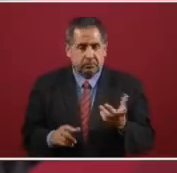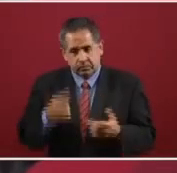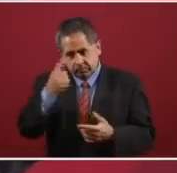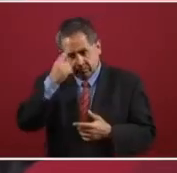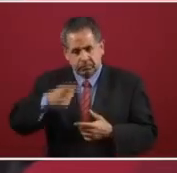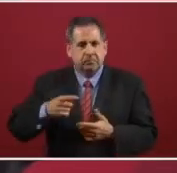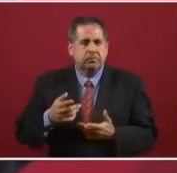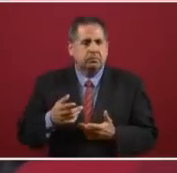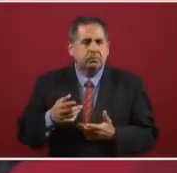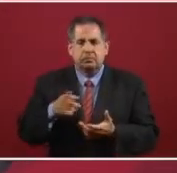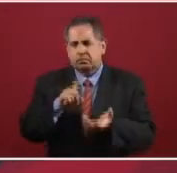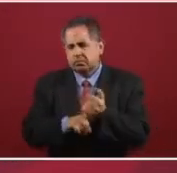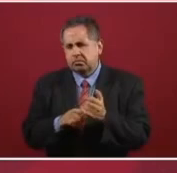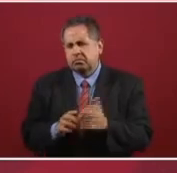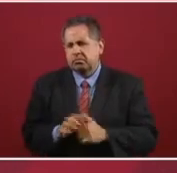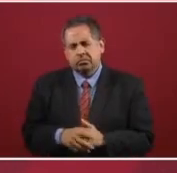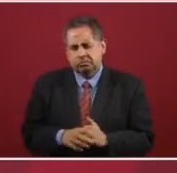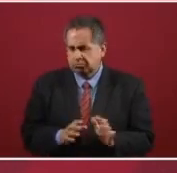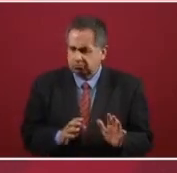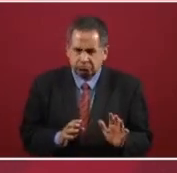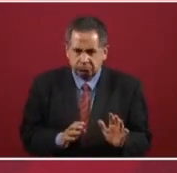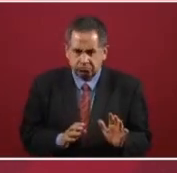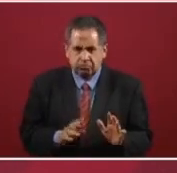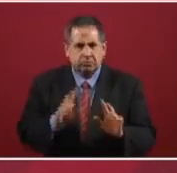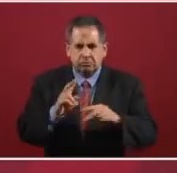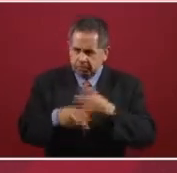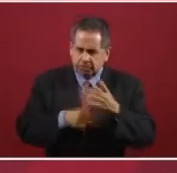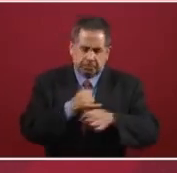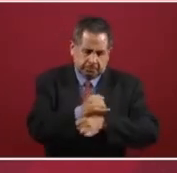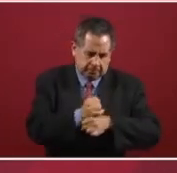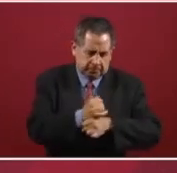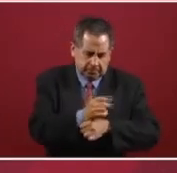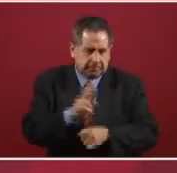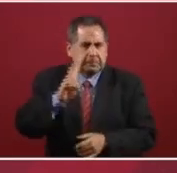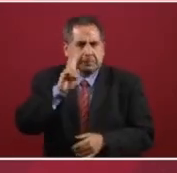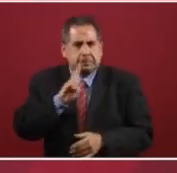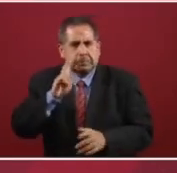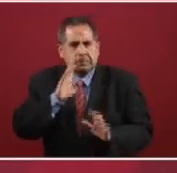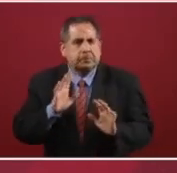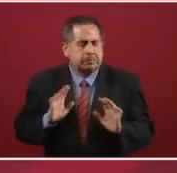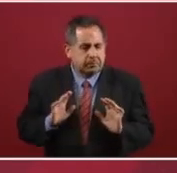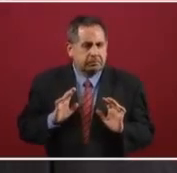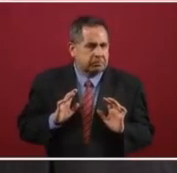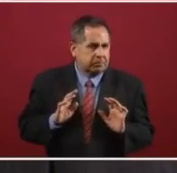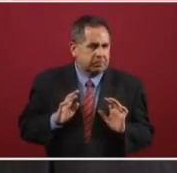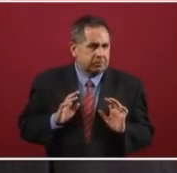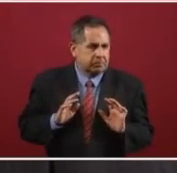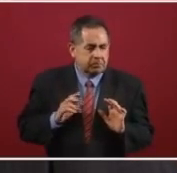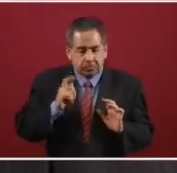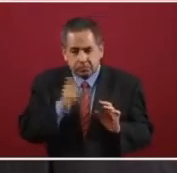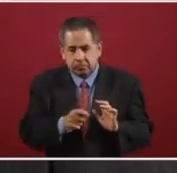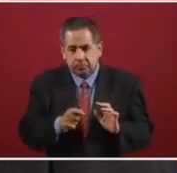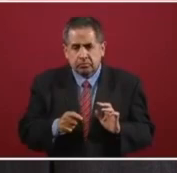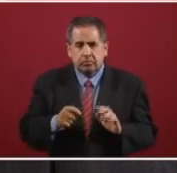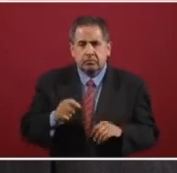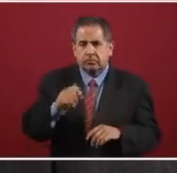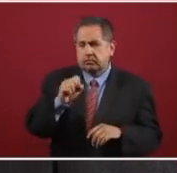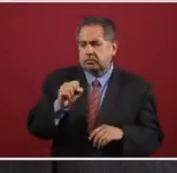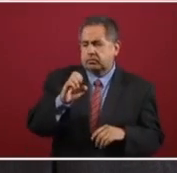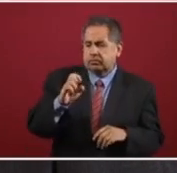la seguridad interior, estamos trabajando tanto la Secretaría de la